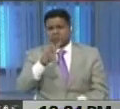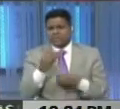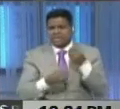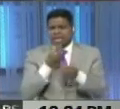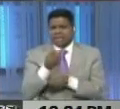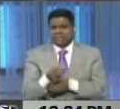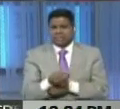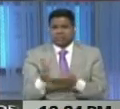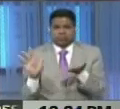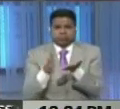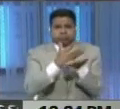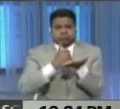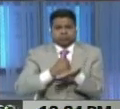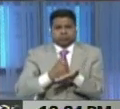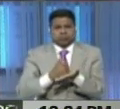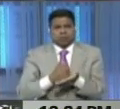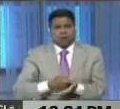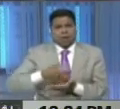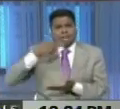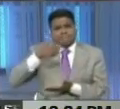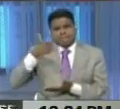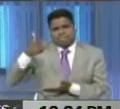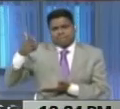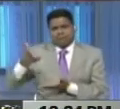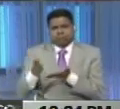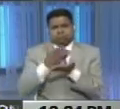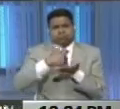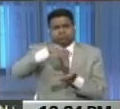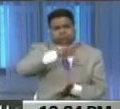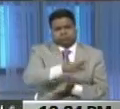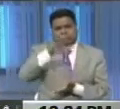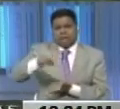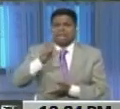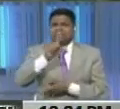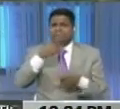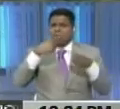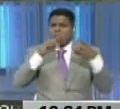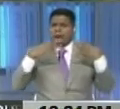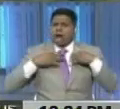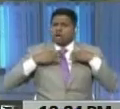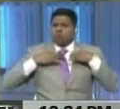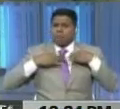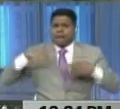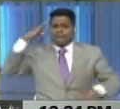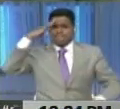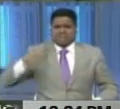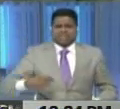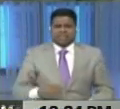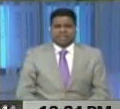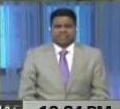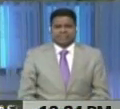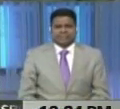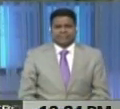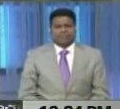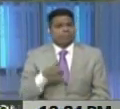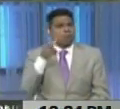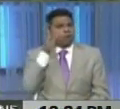incautación de explosivos municiones armas y prendas militares ahí se encuentra el ministro Néstor rivol vamos